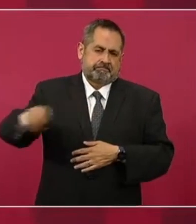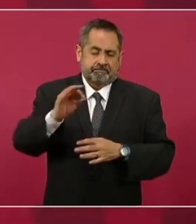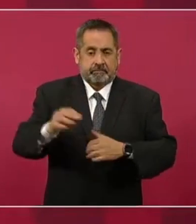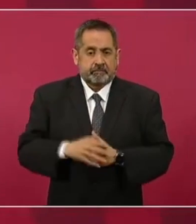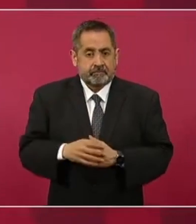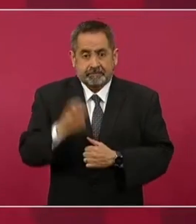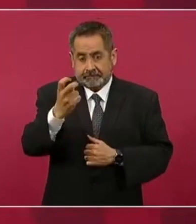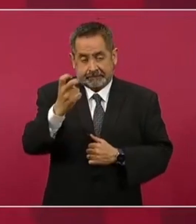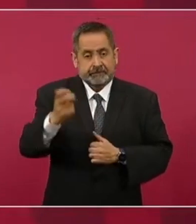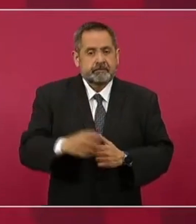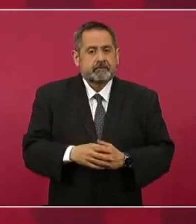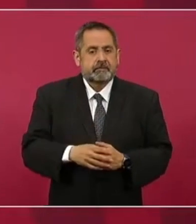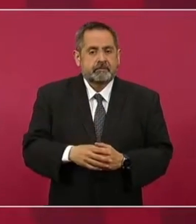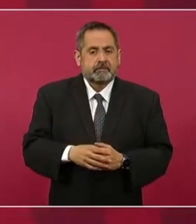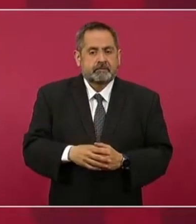Esos